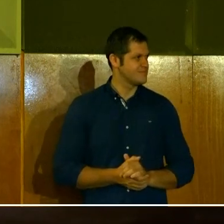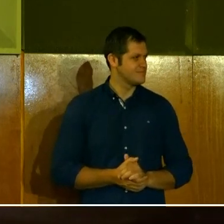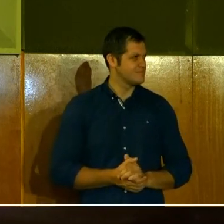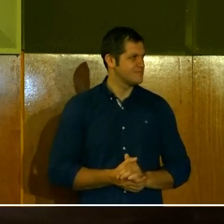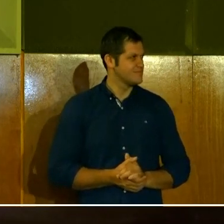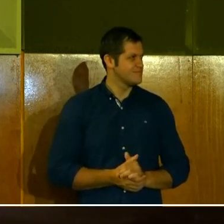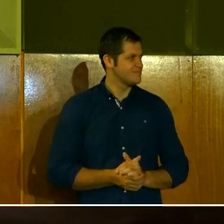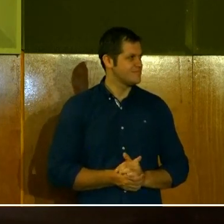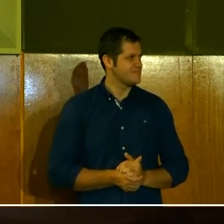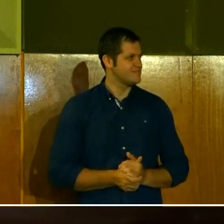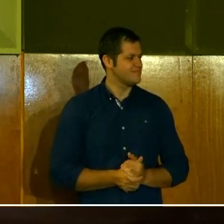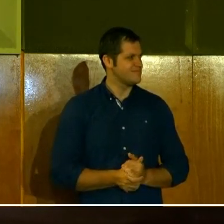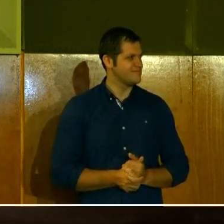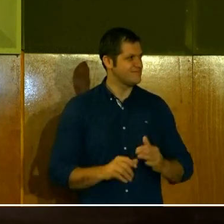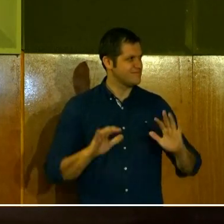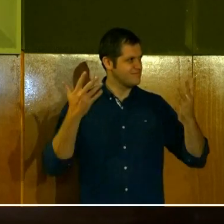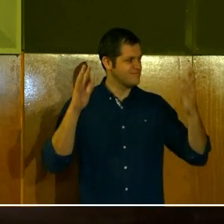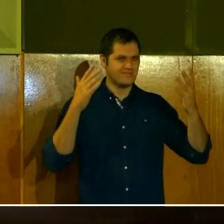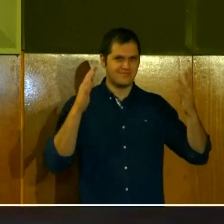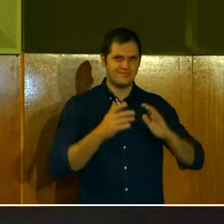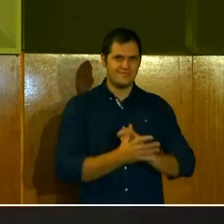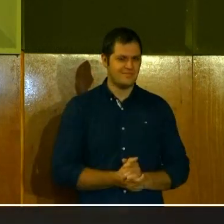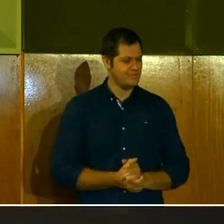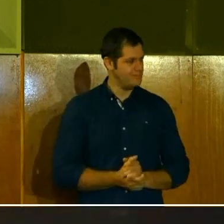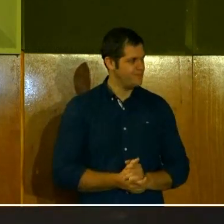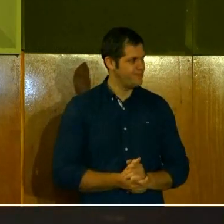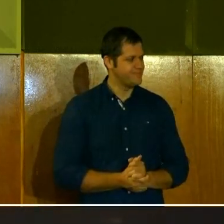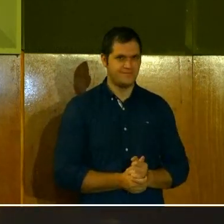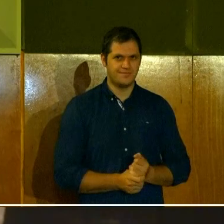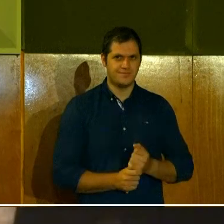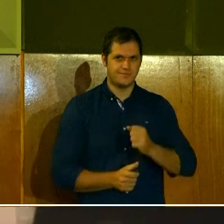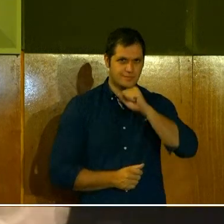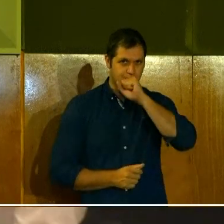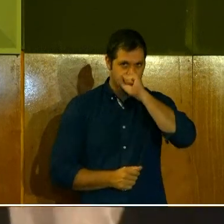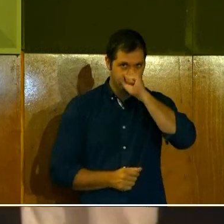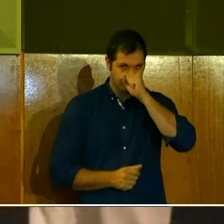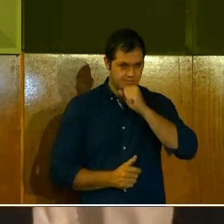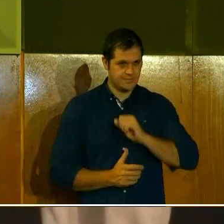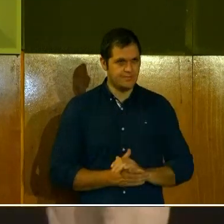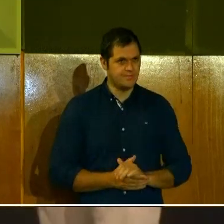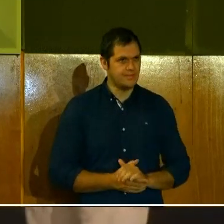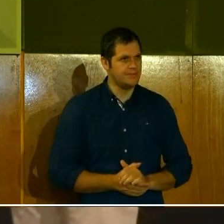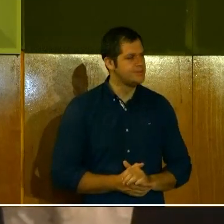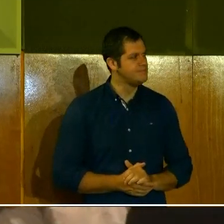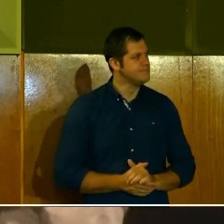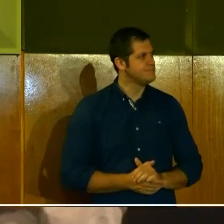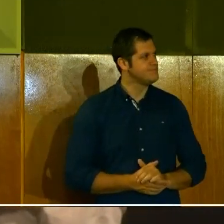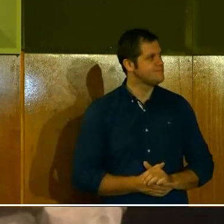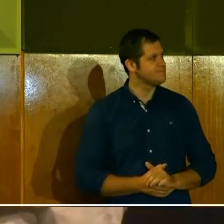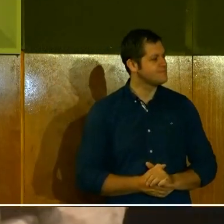hoy día muchas gracias gracias por la invitación feliz de venir